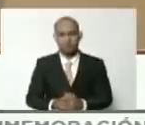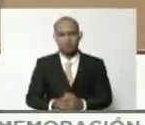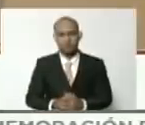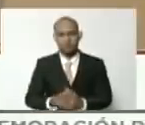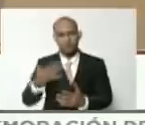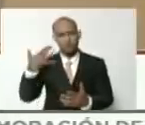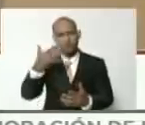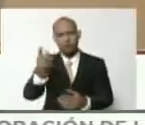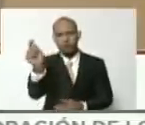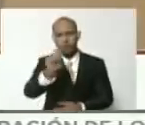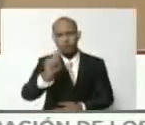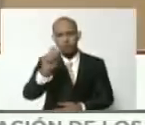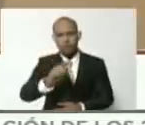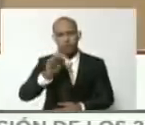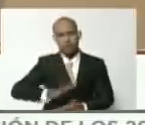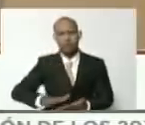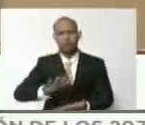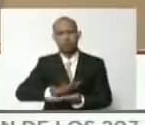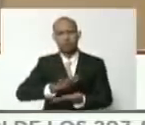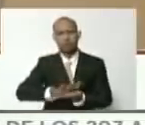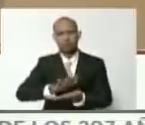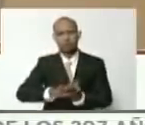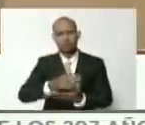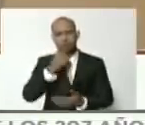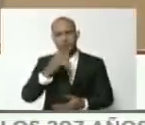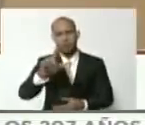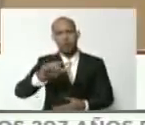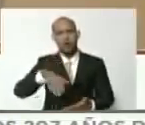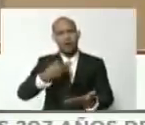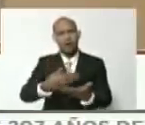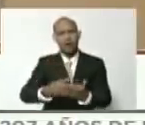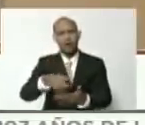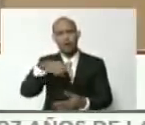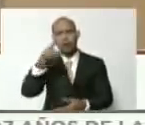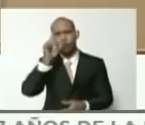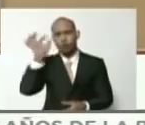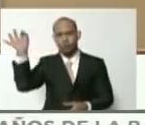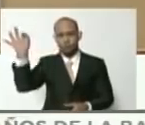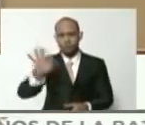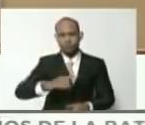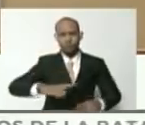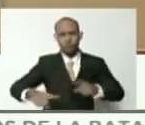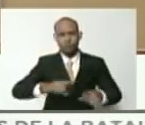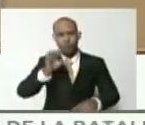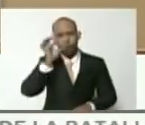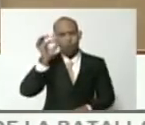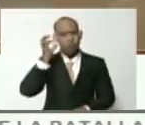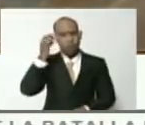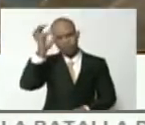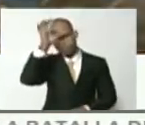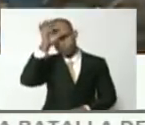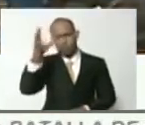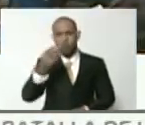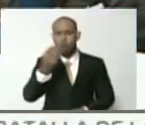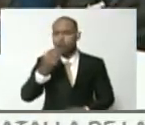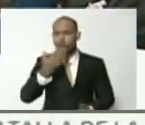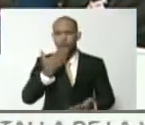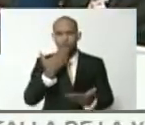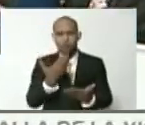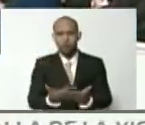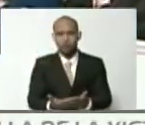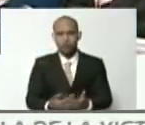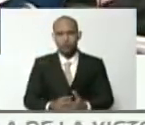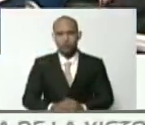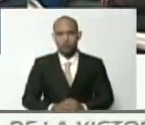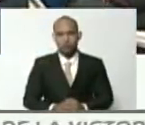los próximos meses hasta que venga el próximo coordinador, la próxima coordinadora. Muchísimas gracias